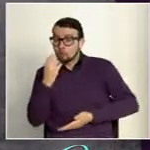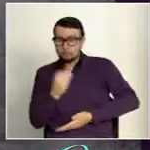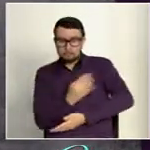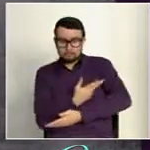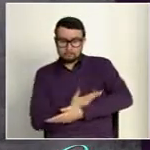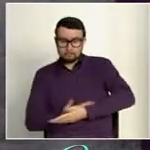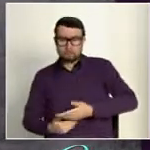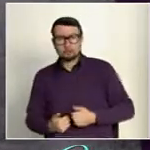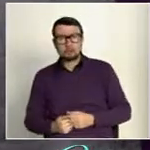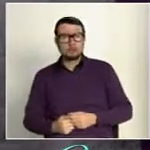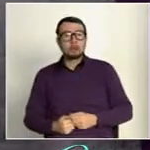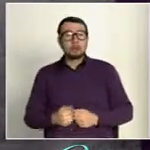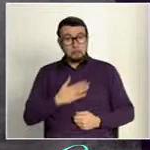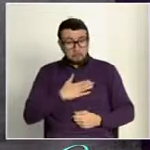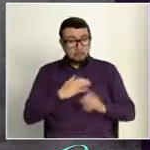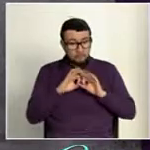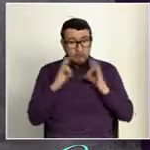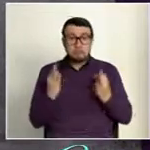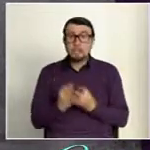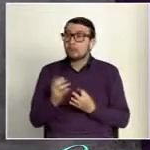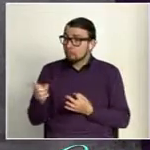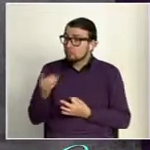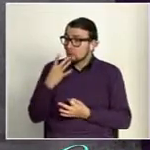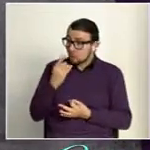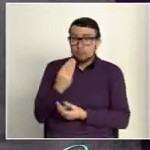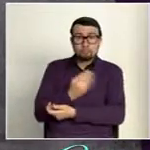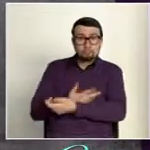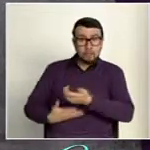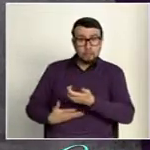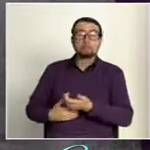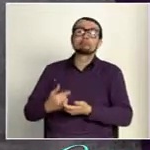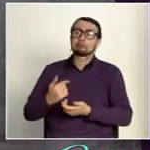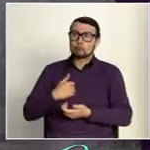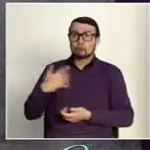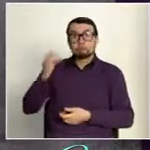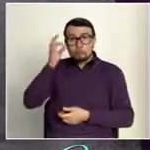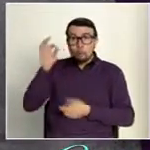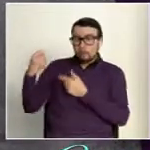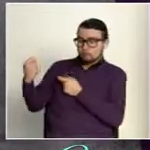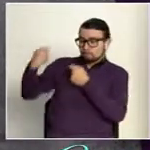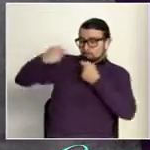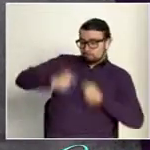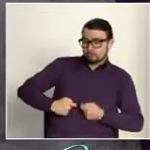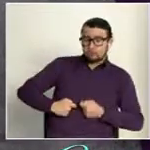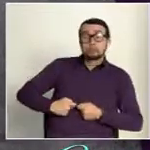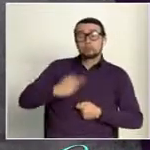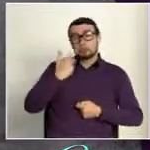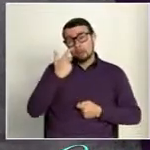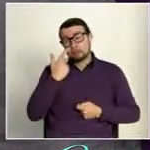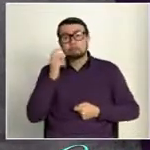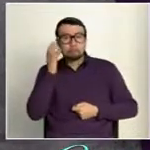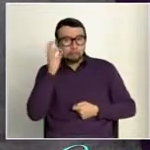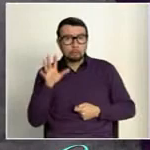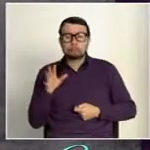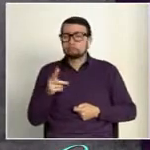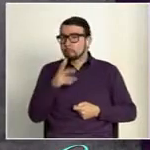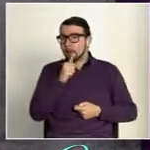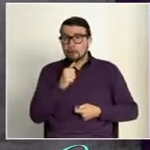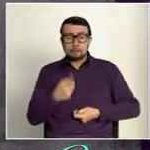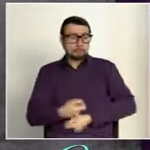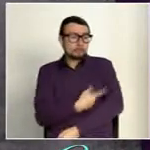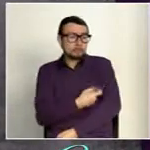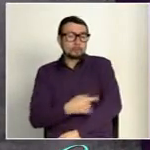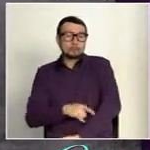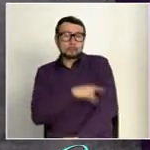digo, si en mi familia hay diabéticos, yo ya debo de poner en práctica esas recomendaciones para que después no tenga que estarme poniendo insulina.